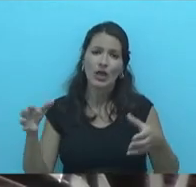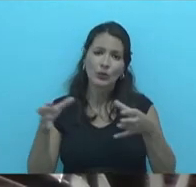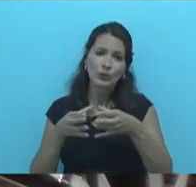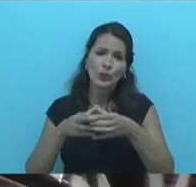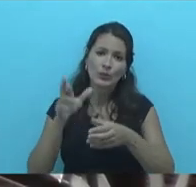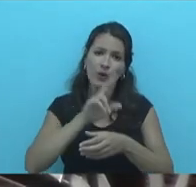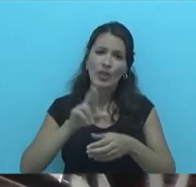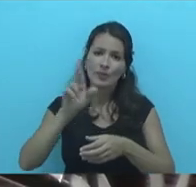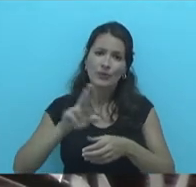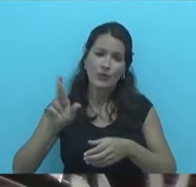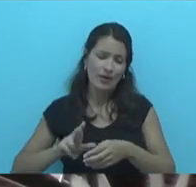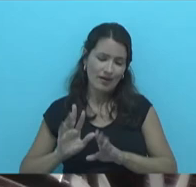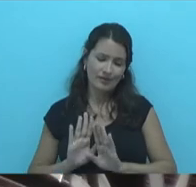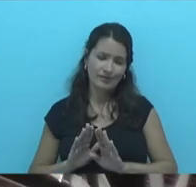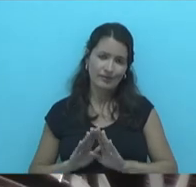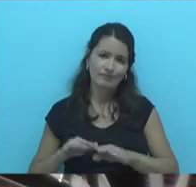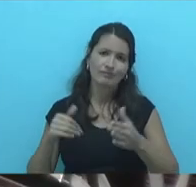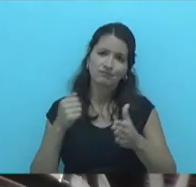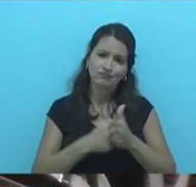que nosotros,